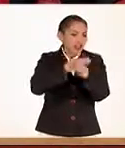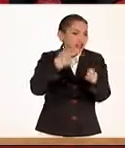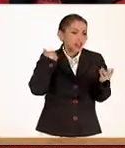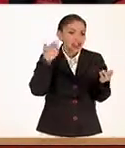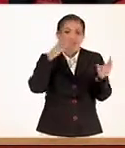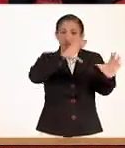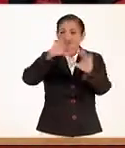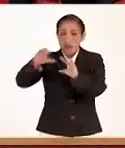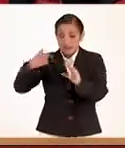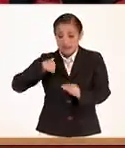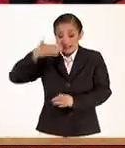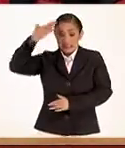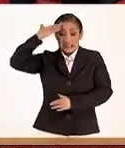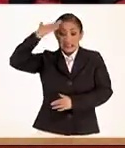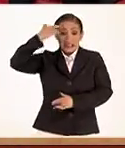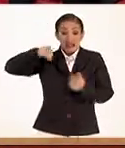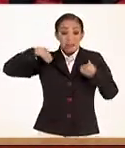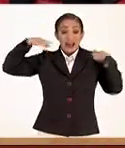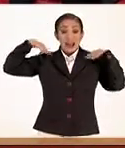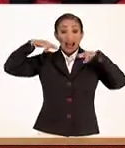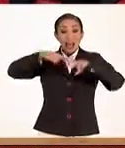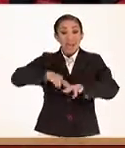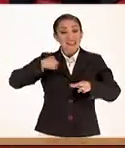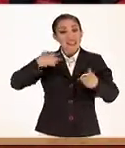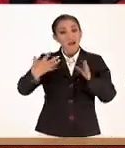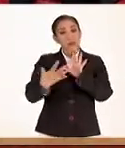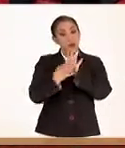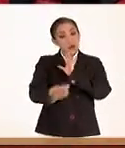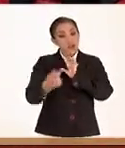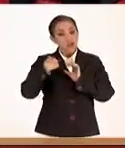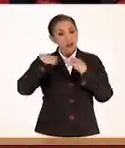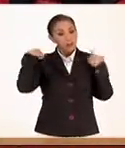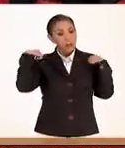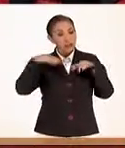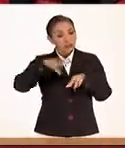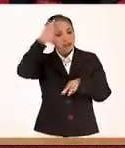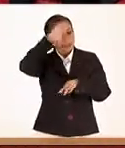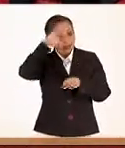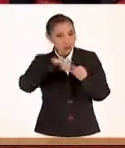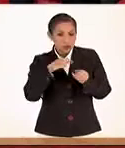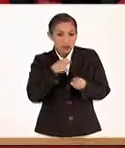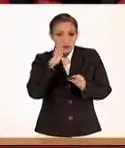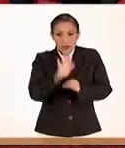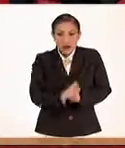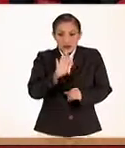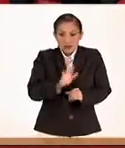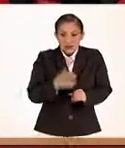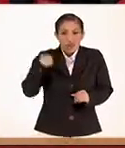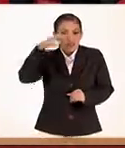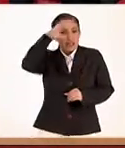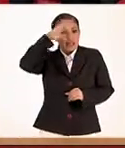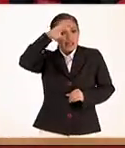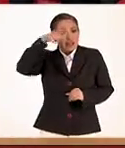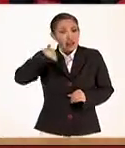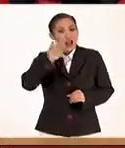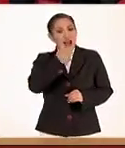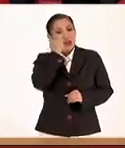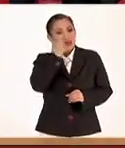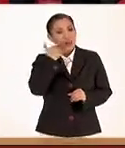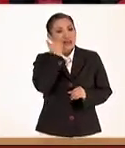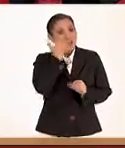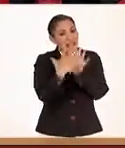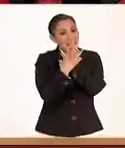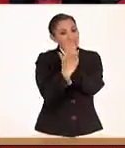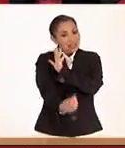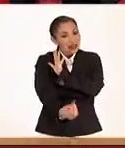debe ser un líder para el alumno que el alumno quiera hacer como no sé soy el maestro de ciencias bueno yo debo parecer un científico que el alumno quiere seguir